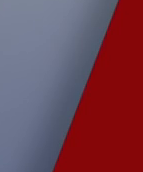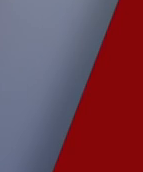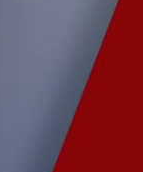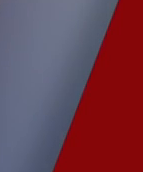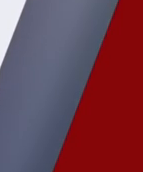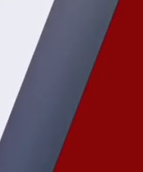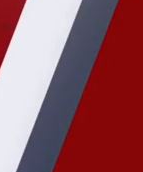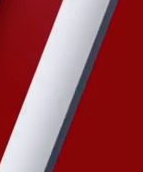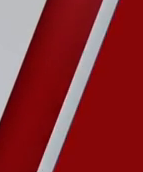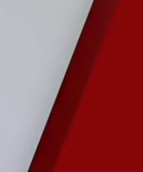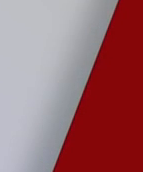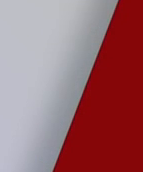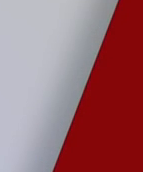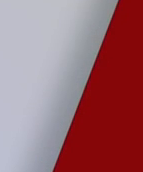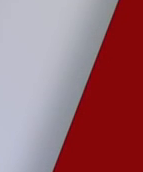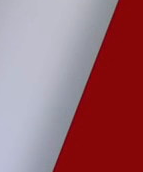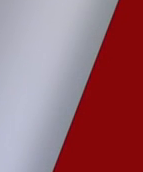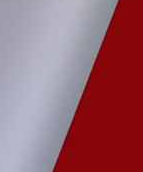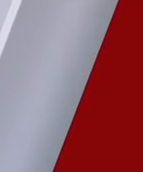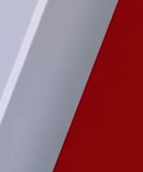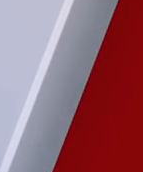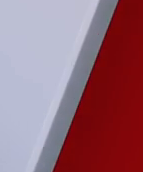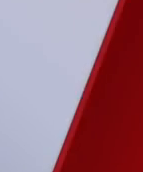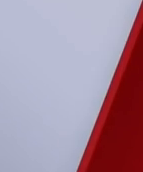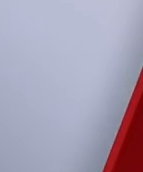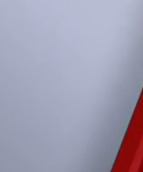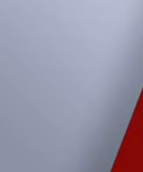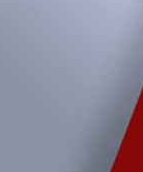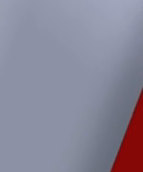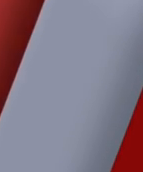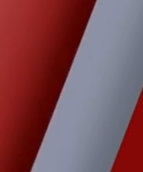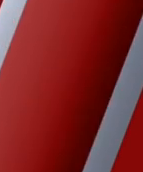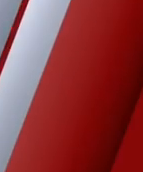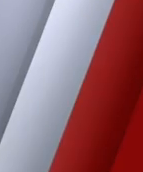5510-786035 y forma parte de A Quien Corresponda.